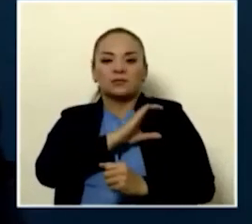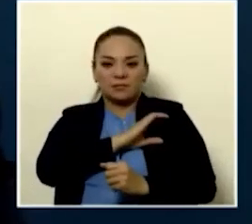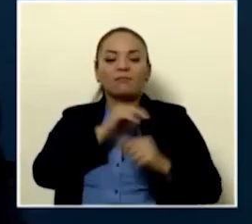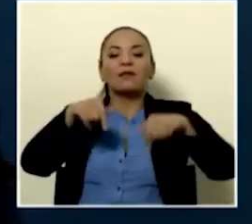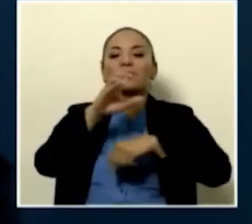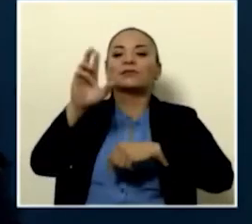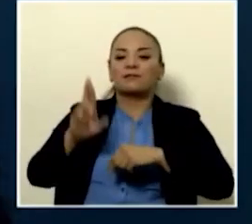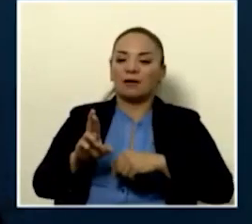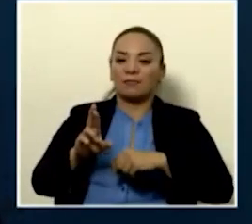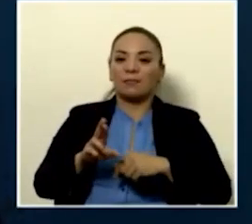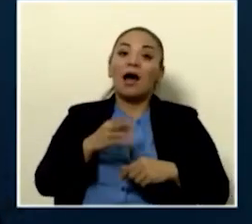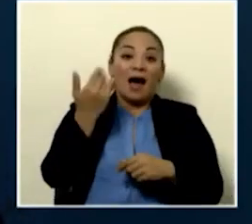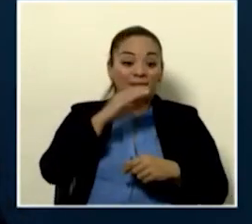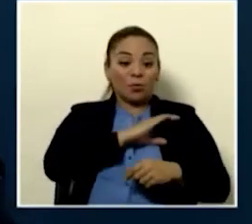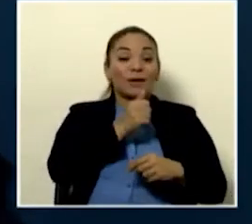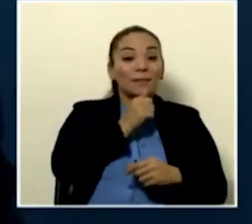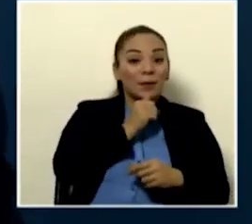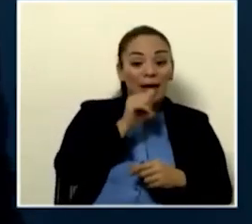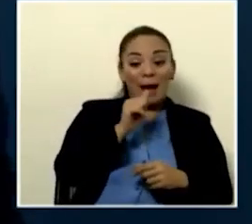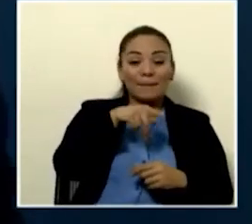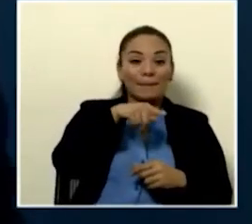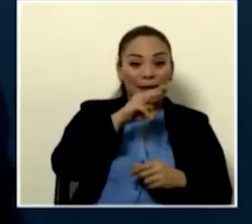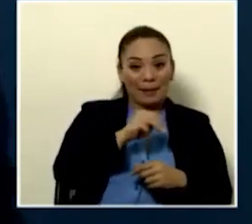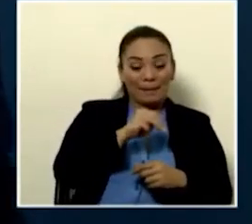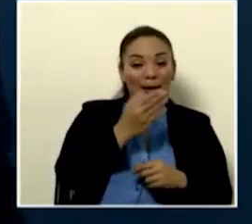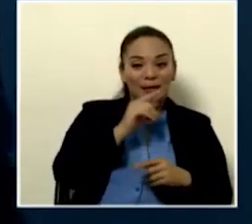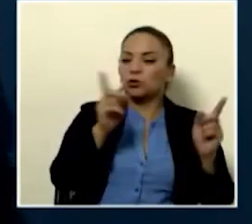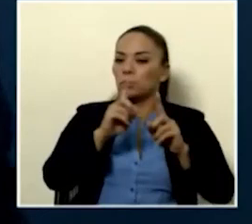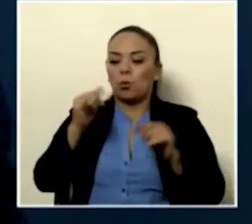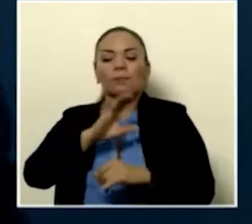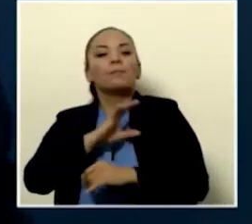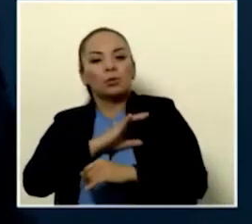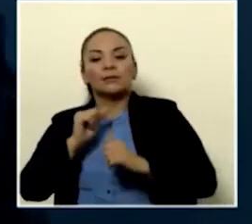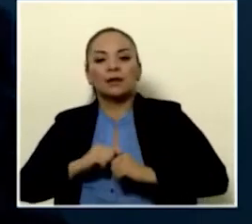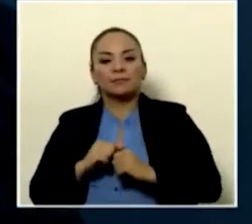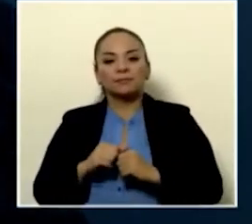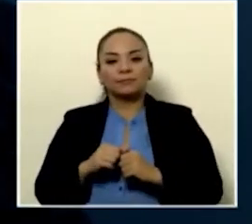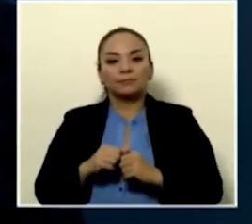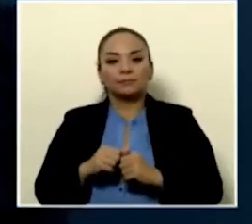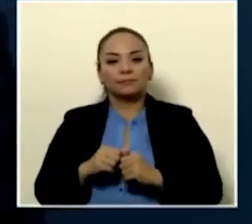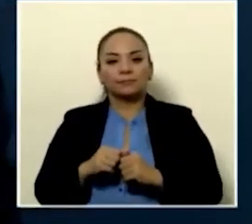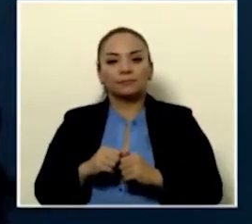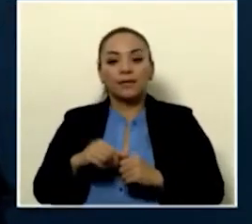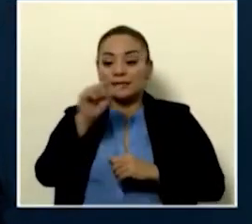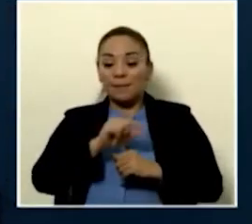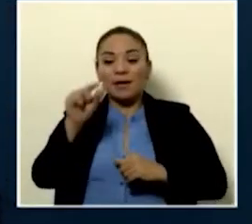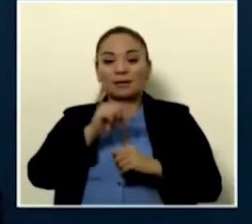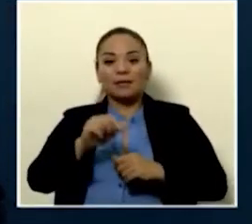Rica, ya no con guardas privados de seguridad de APM, con rotación semanal de los